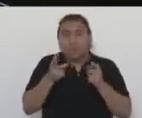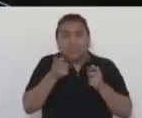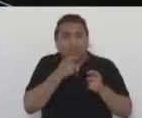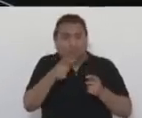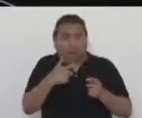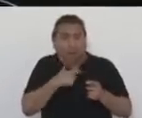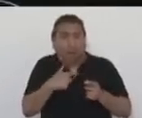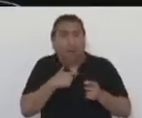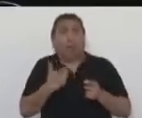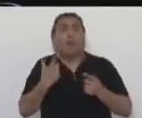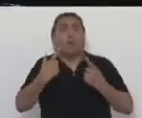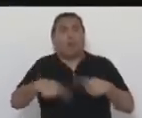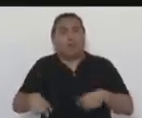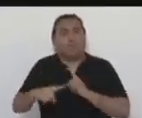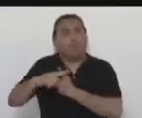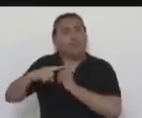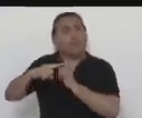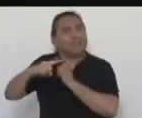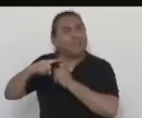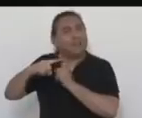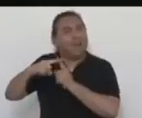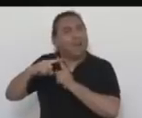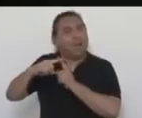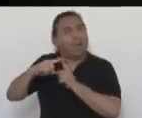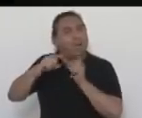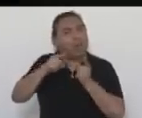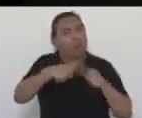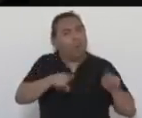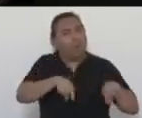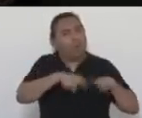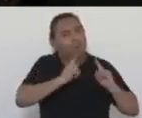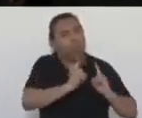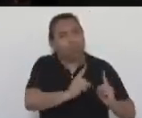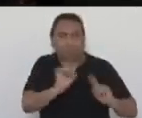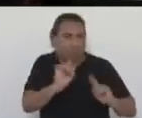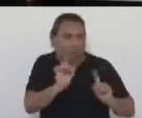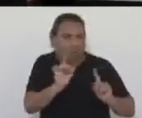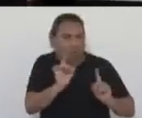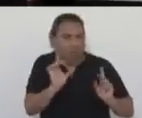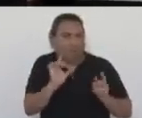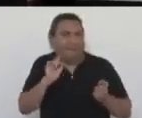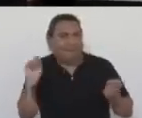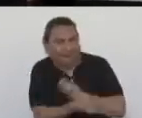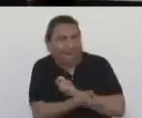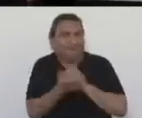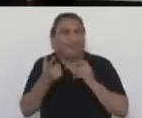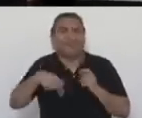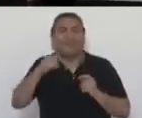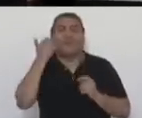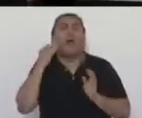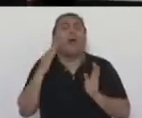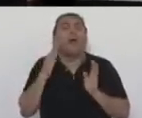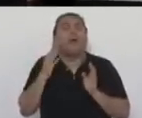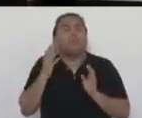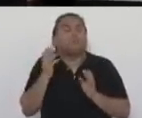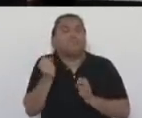resultados distintos no hicieras siempre lo mismo. Ya probamos con la grieta y acá estamos. Esta Argentina que